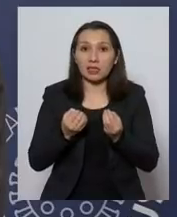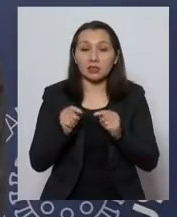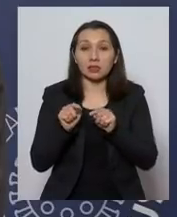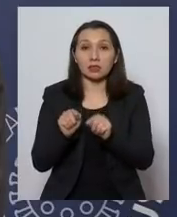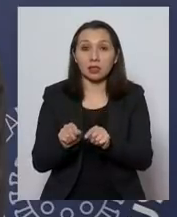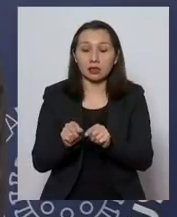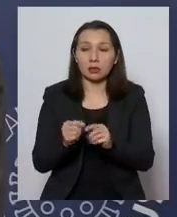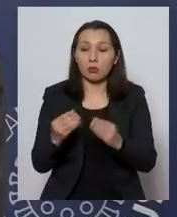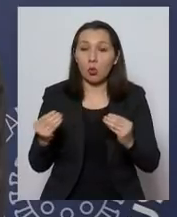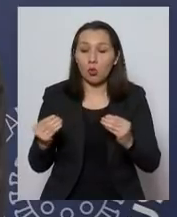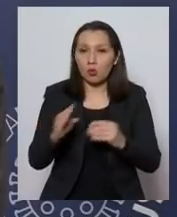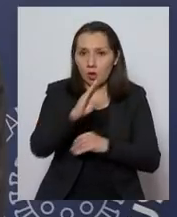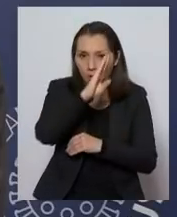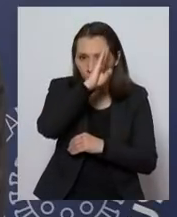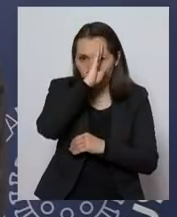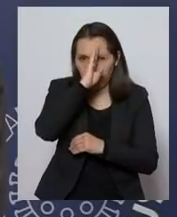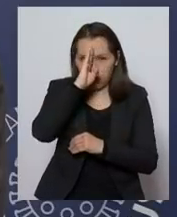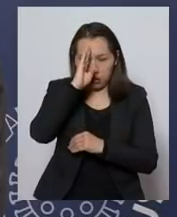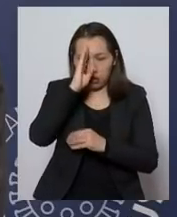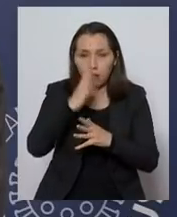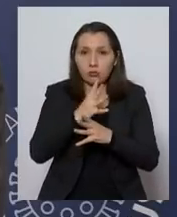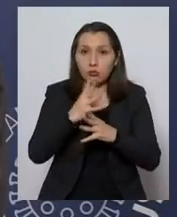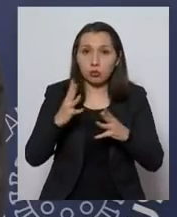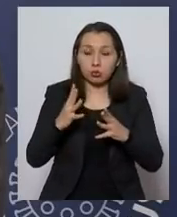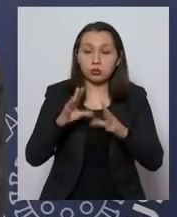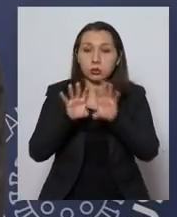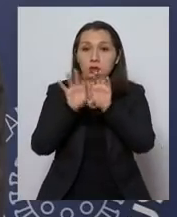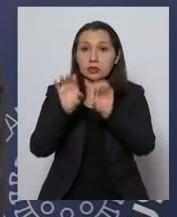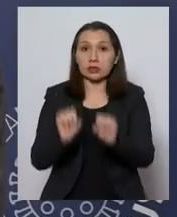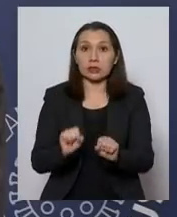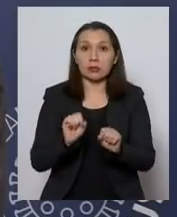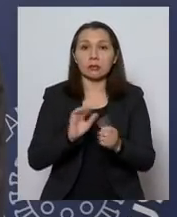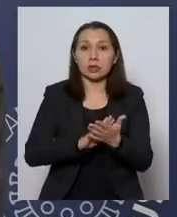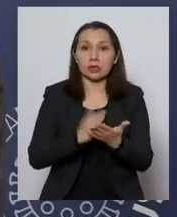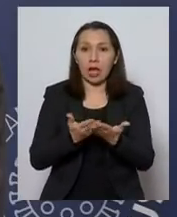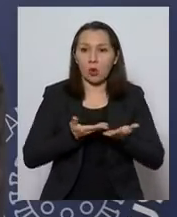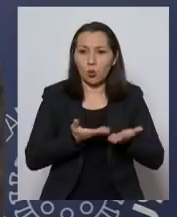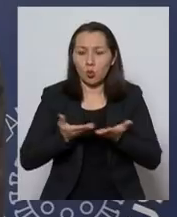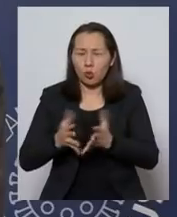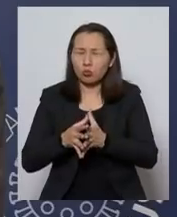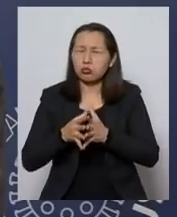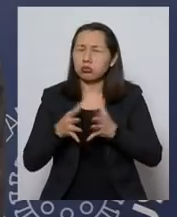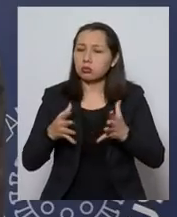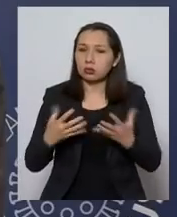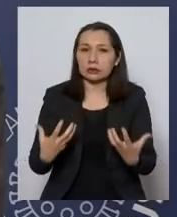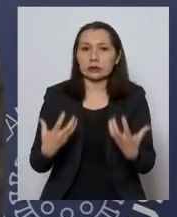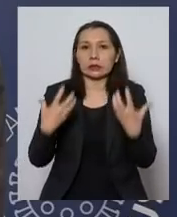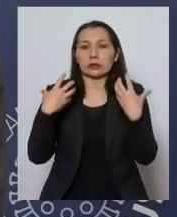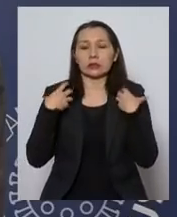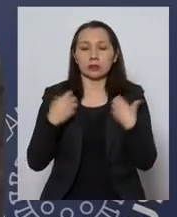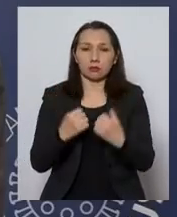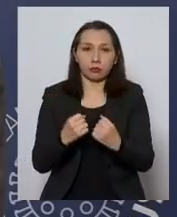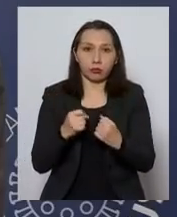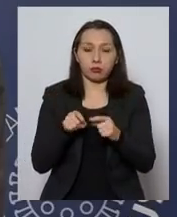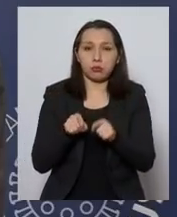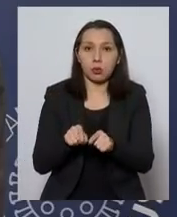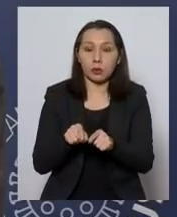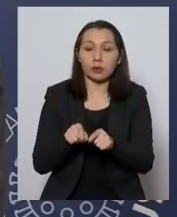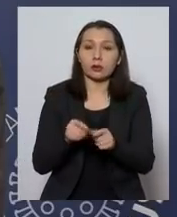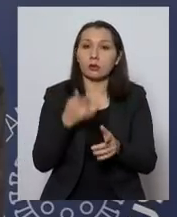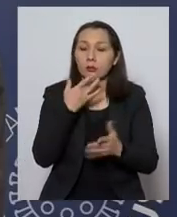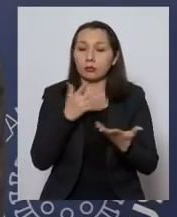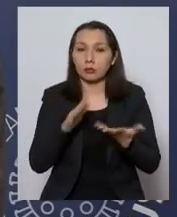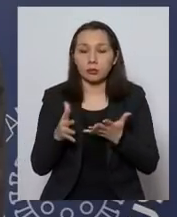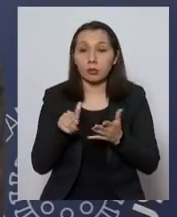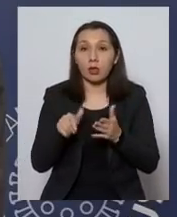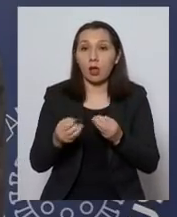una exigencia sobre nuestro sistema sanitario muy, muy fuerte, porque al